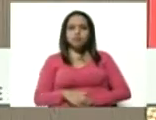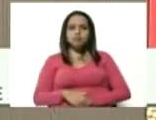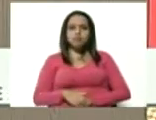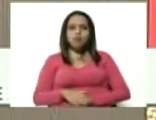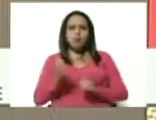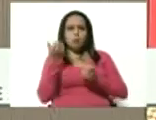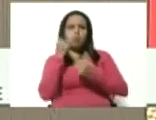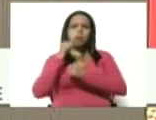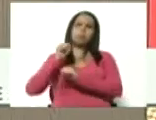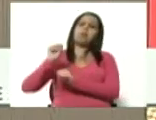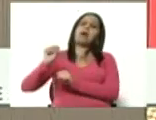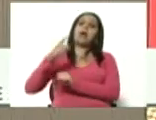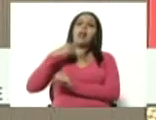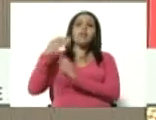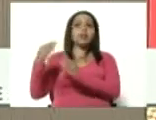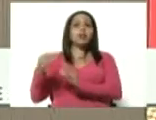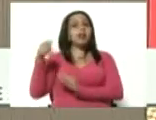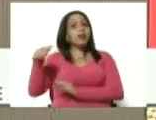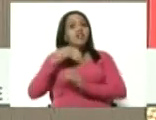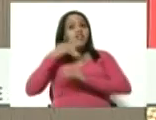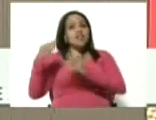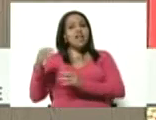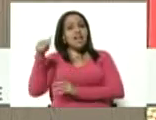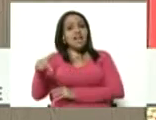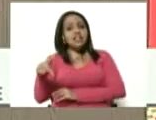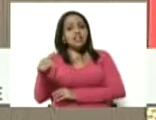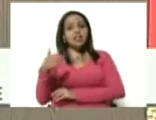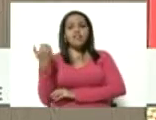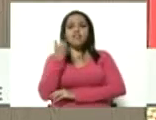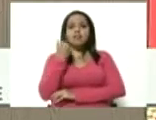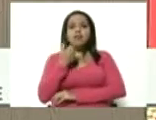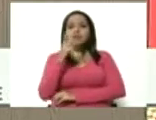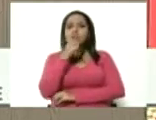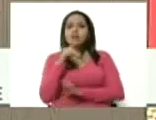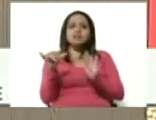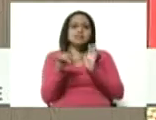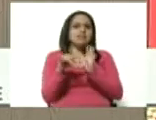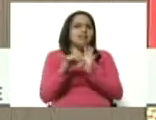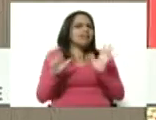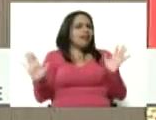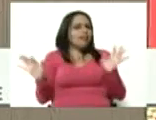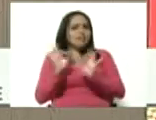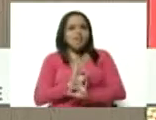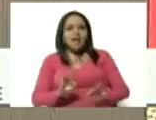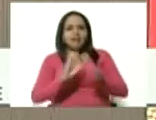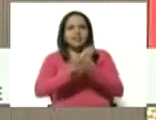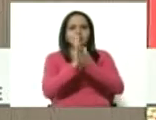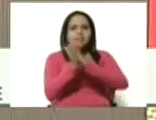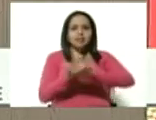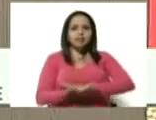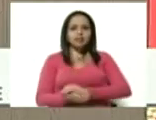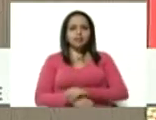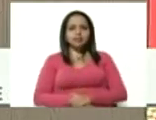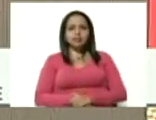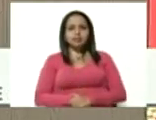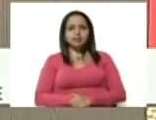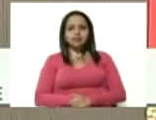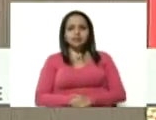realidad. La realidad es que esta pandemia todavía no está ni siquiera cerca de terminar.